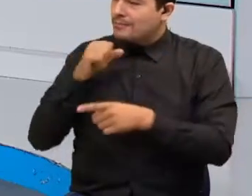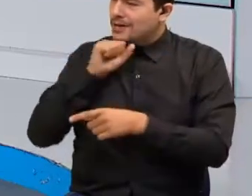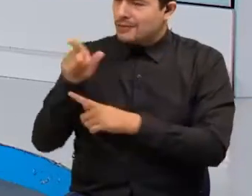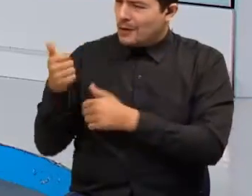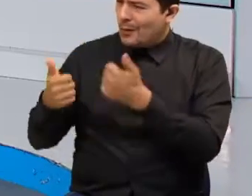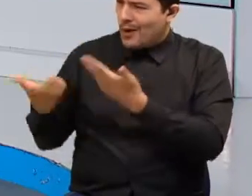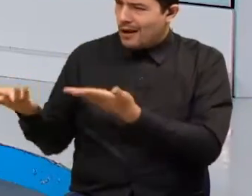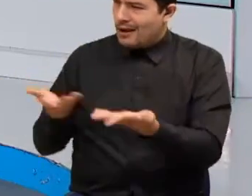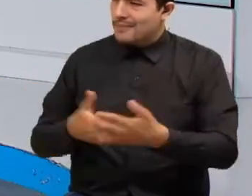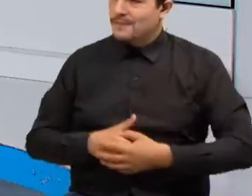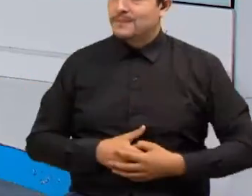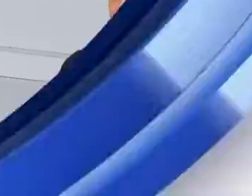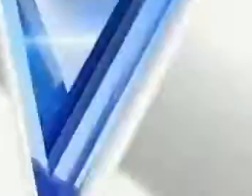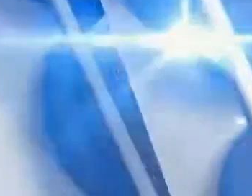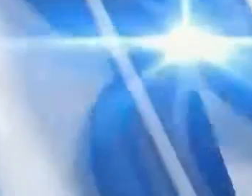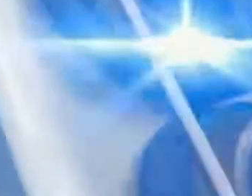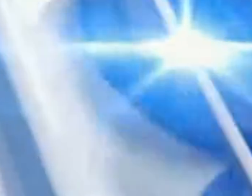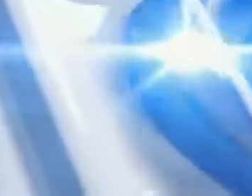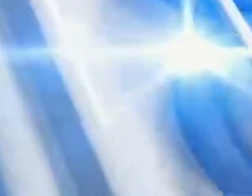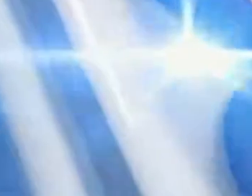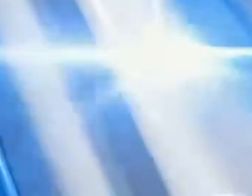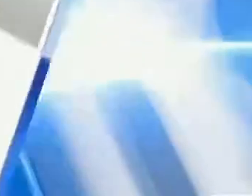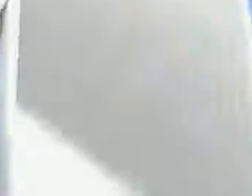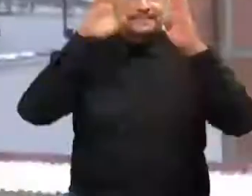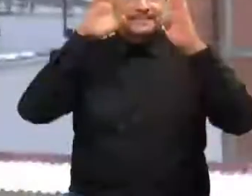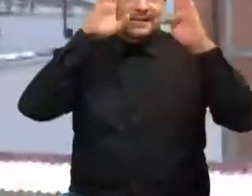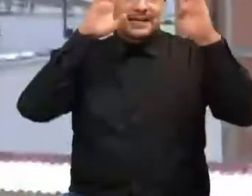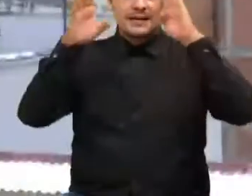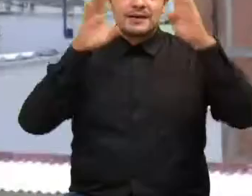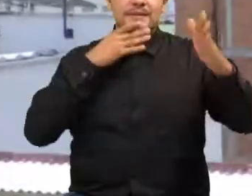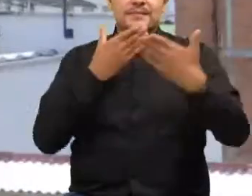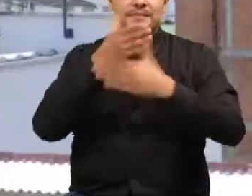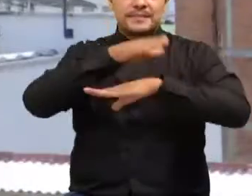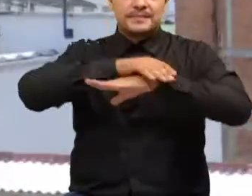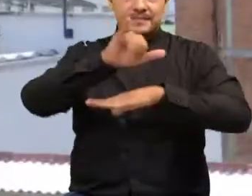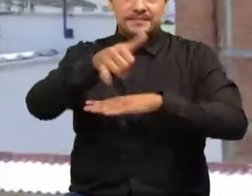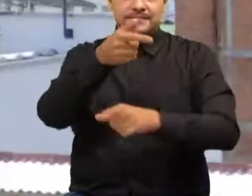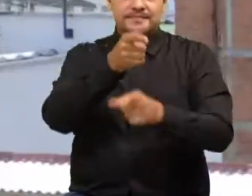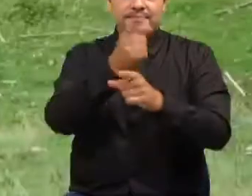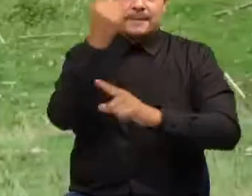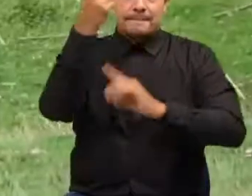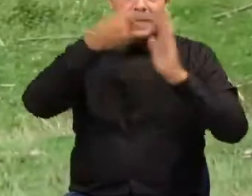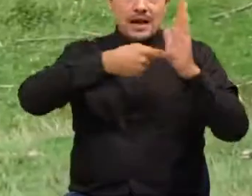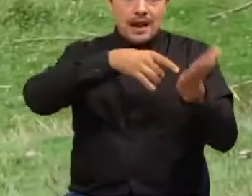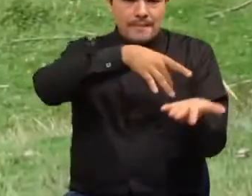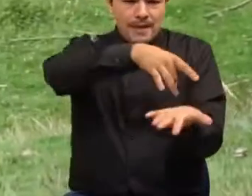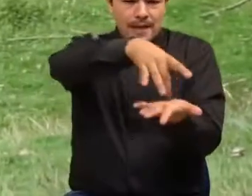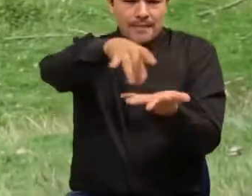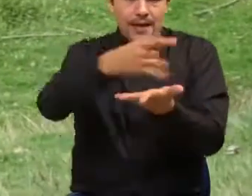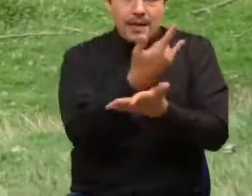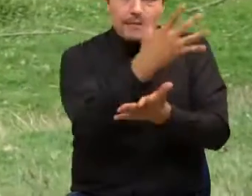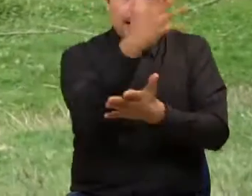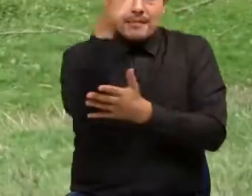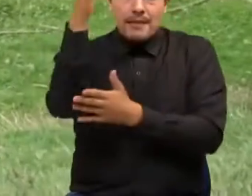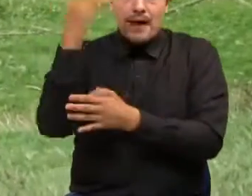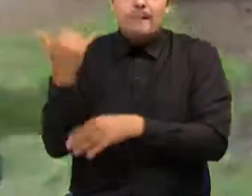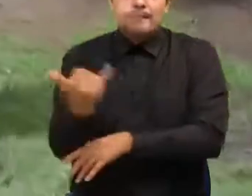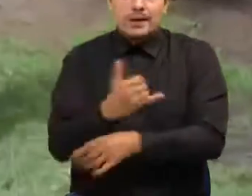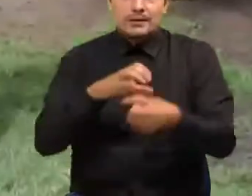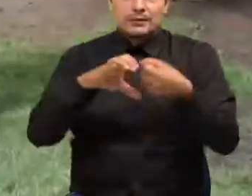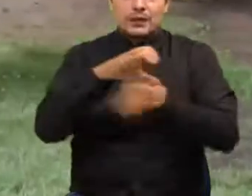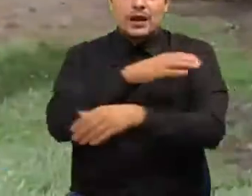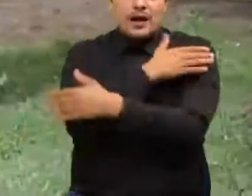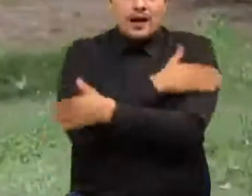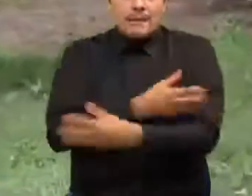Compañeros, muy buenas tardes. Más de 1000 árboles fueron plantados en la ciudad de Pamplona para cuidar las fuentes hídricas y ayudar al medio